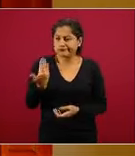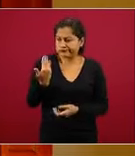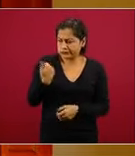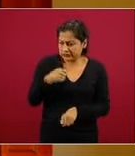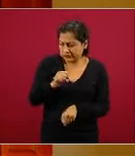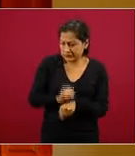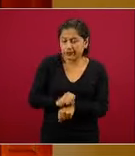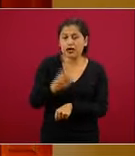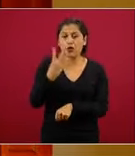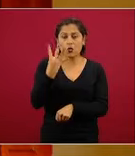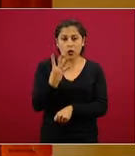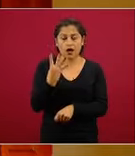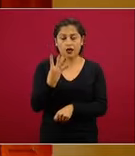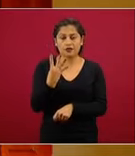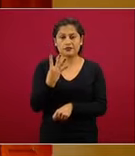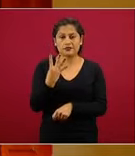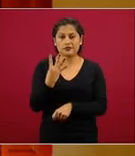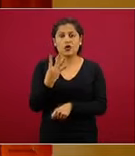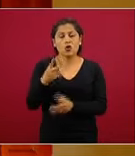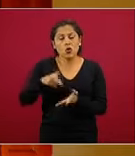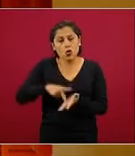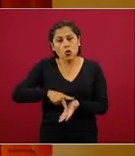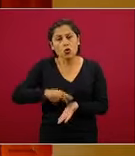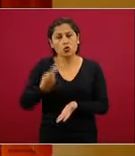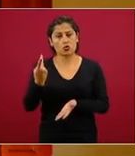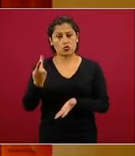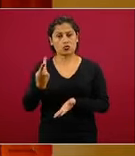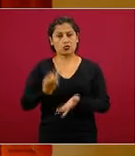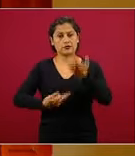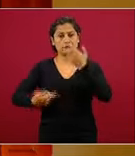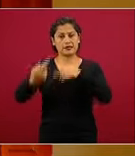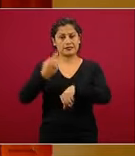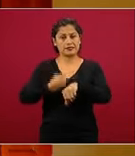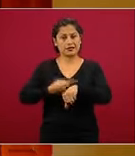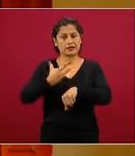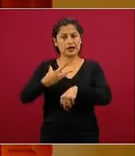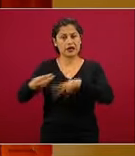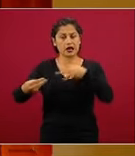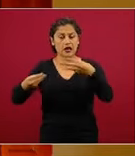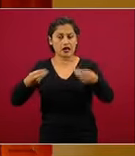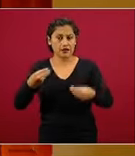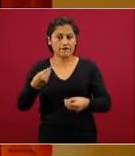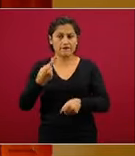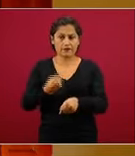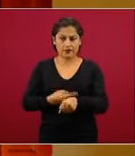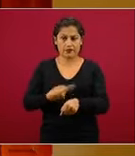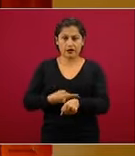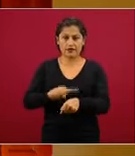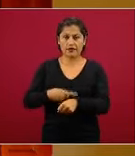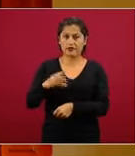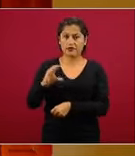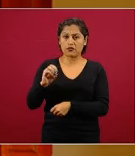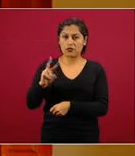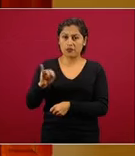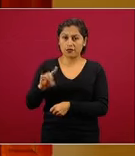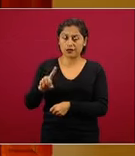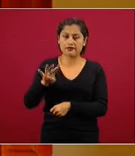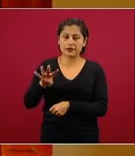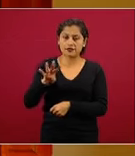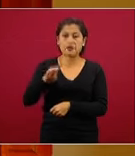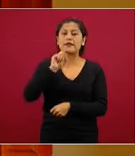aproximadamente 4 semanas, empezó un repunte en el número diario de casos de COVID-19, lamentables